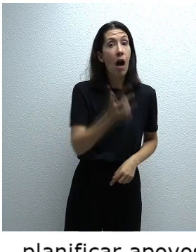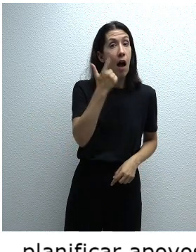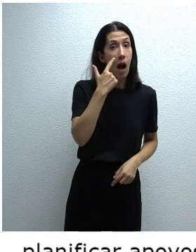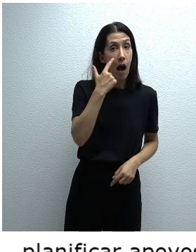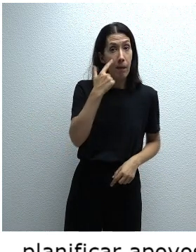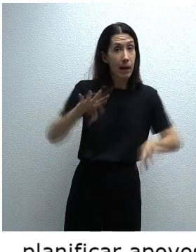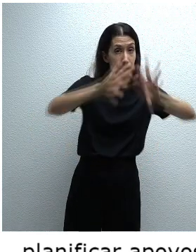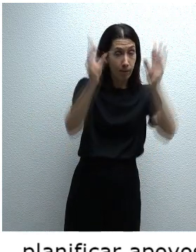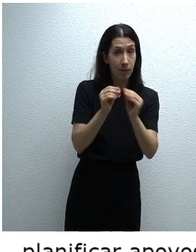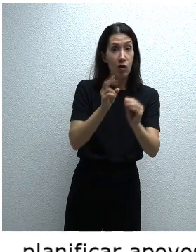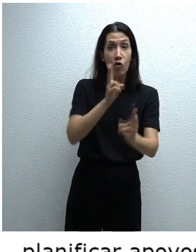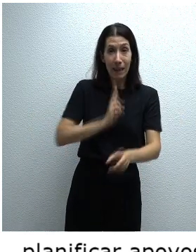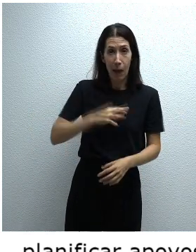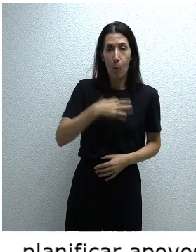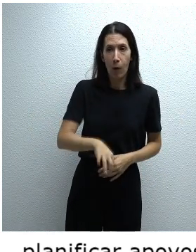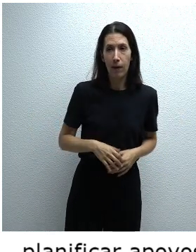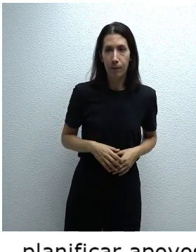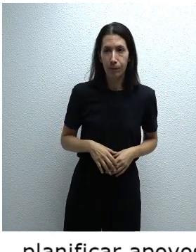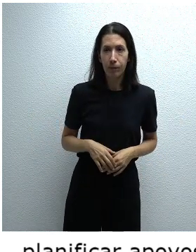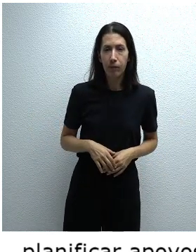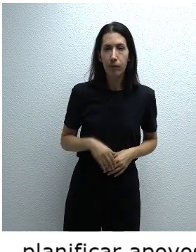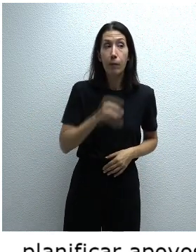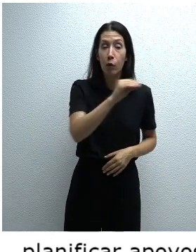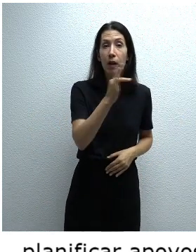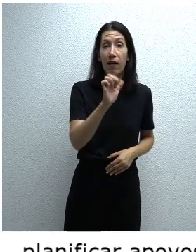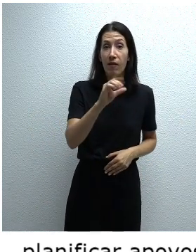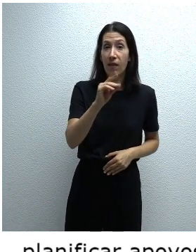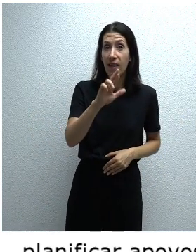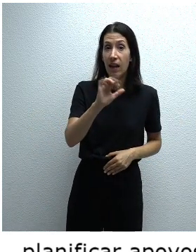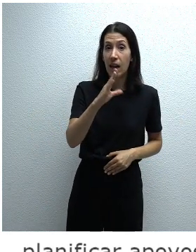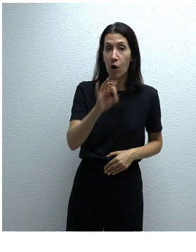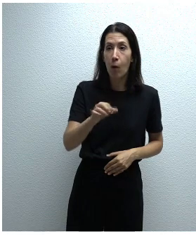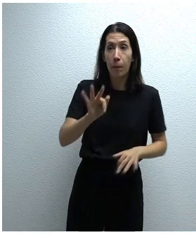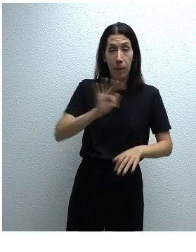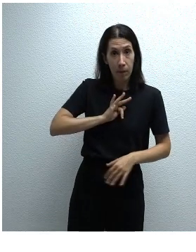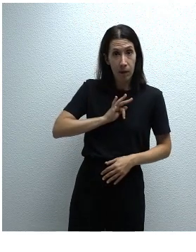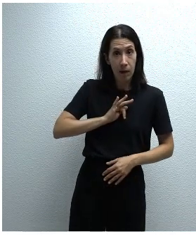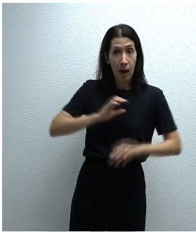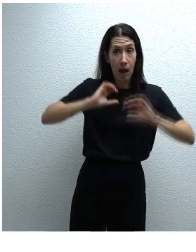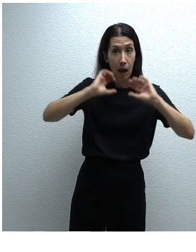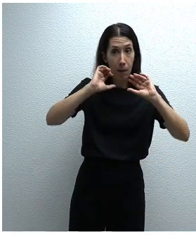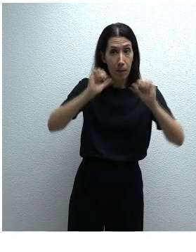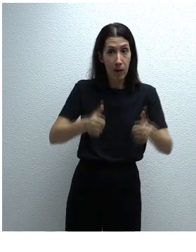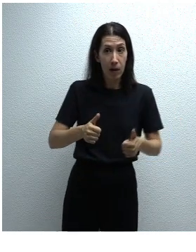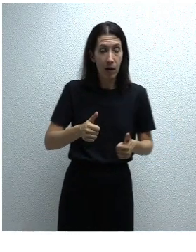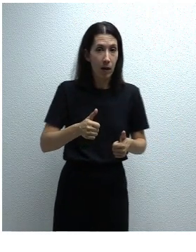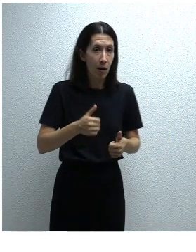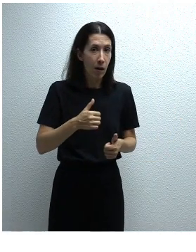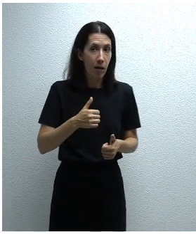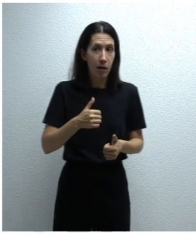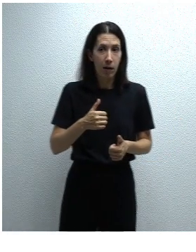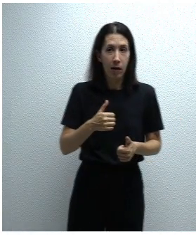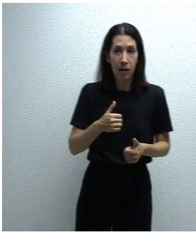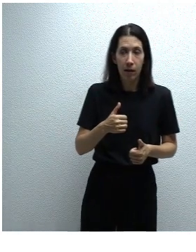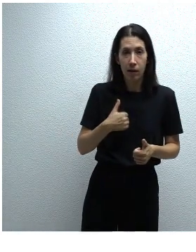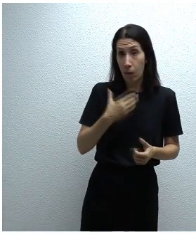que Muchos son para ti, Federico, pero bueno. Empiezo yo, bueno, la verdad es que me pido lo imposible que